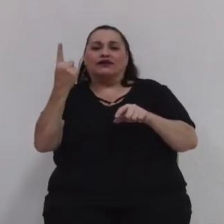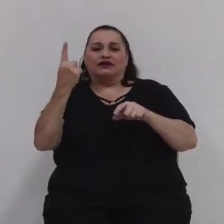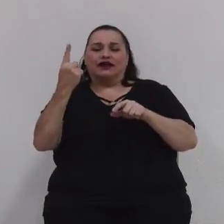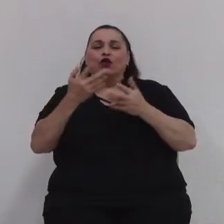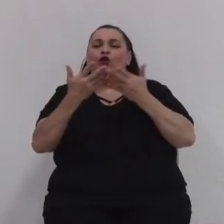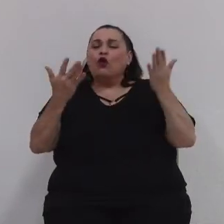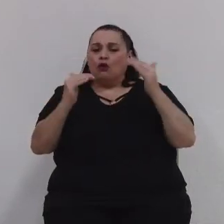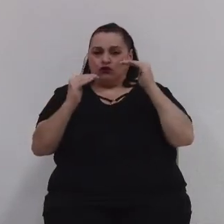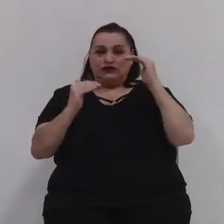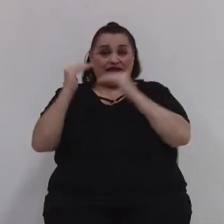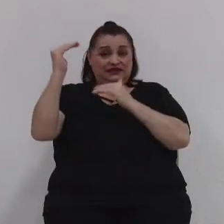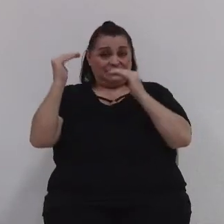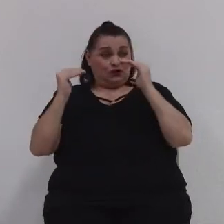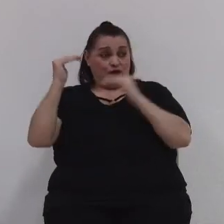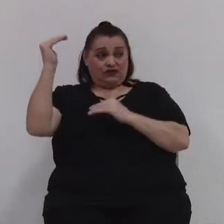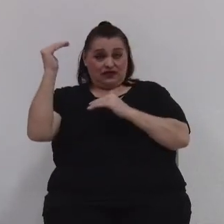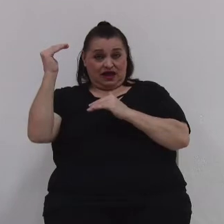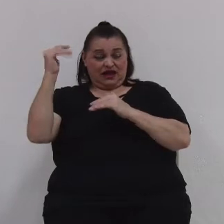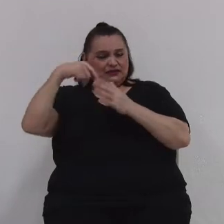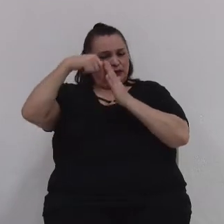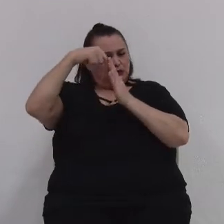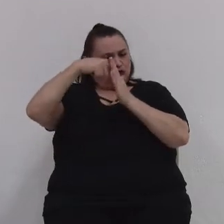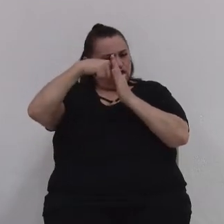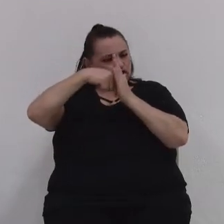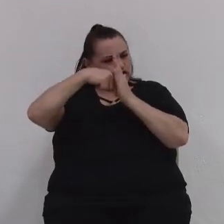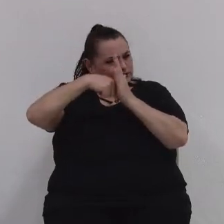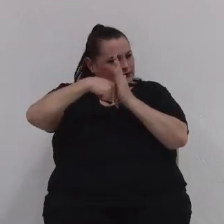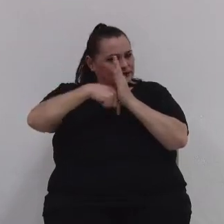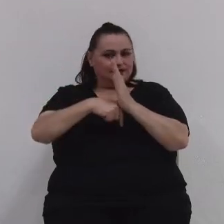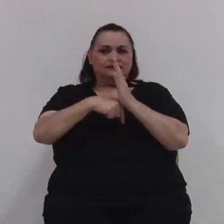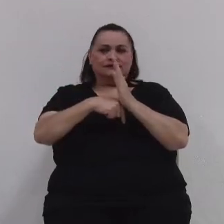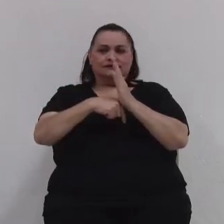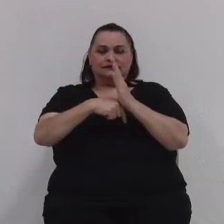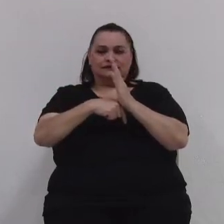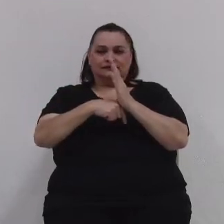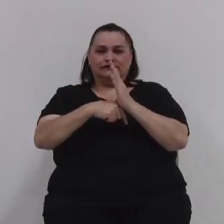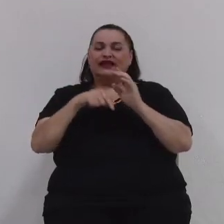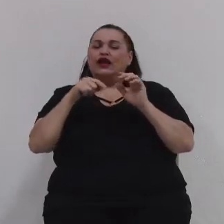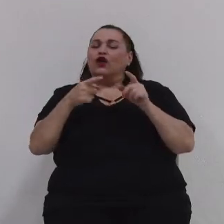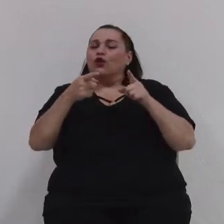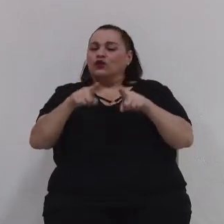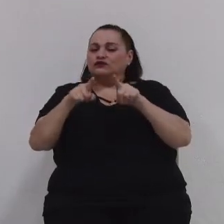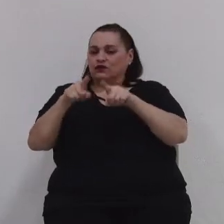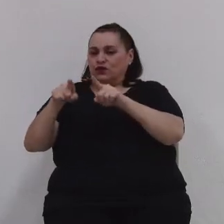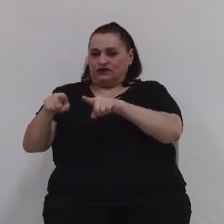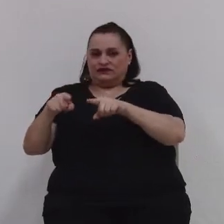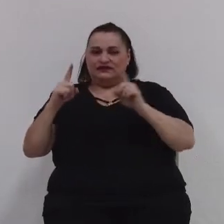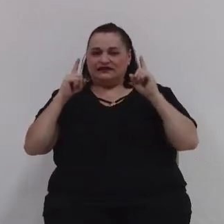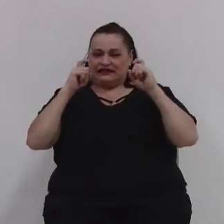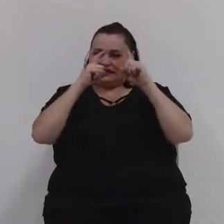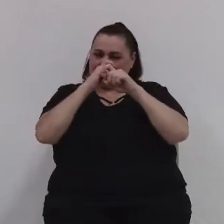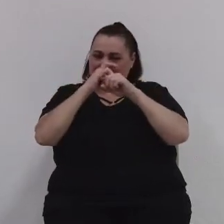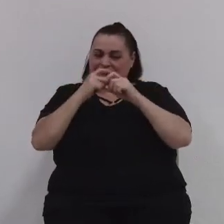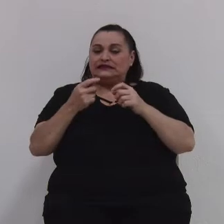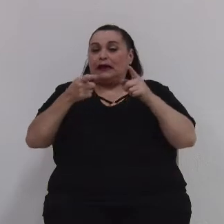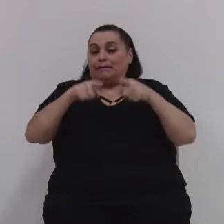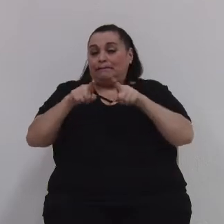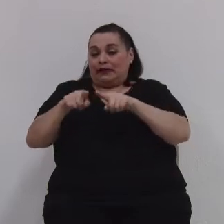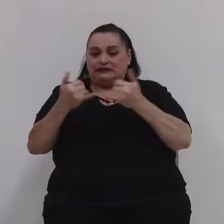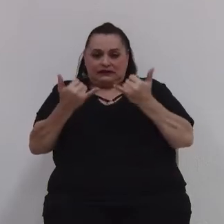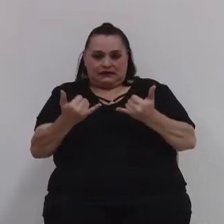las desigualdades han profundizado las consecuencias de estas crisis superpuestas que estamos